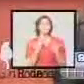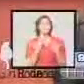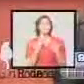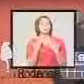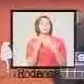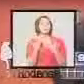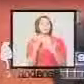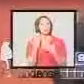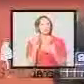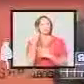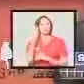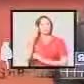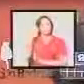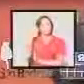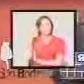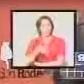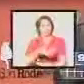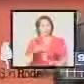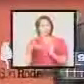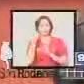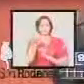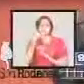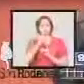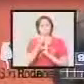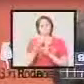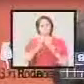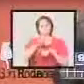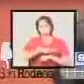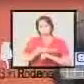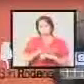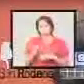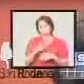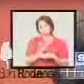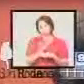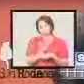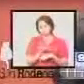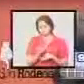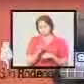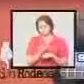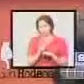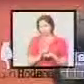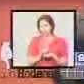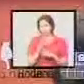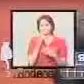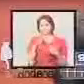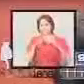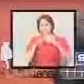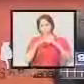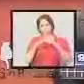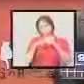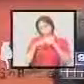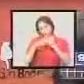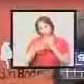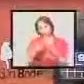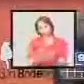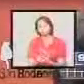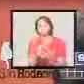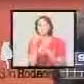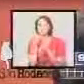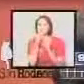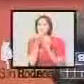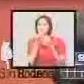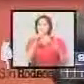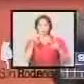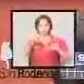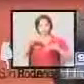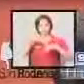algún momento nosotros en el banco es que le financiamos la casa de habitación, ¿verdad? Entonces, si la persona